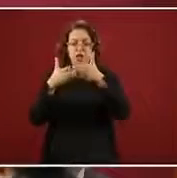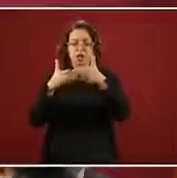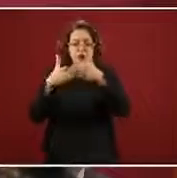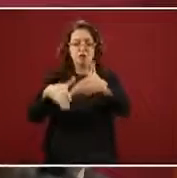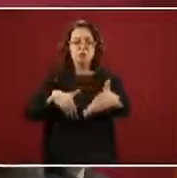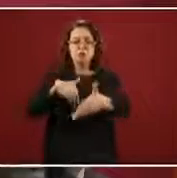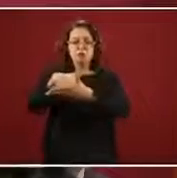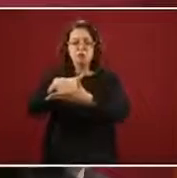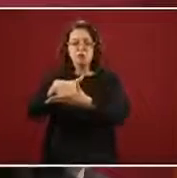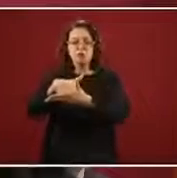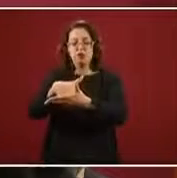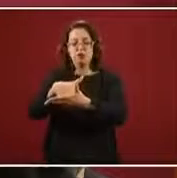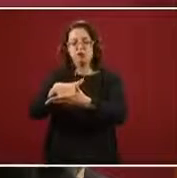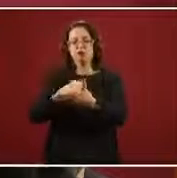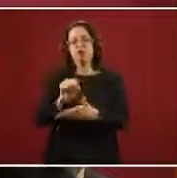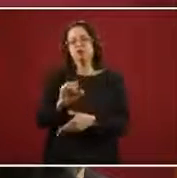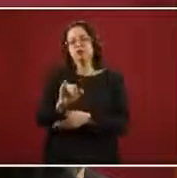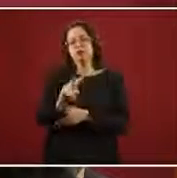Ceiba Playa.